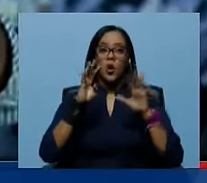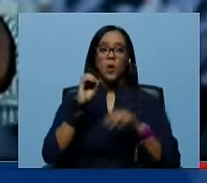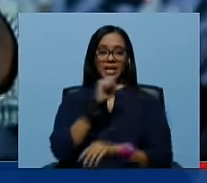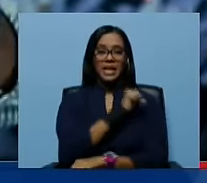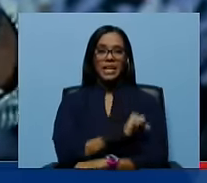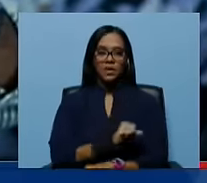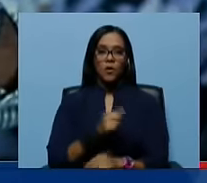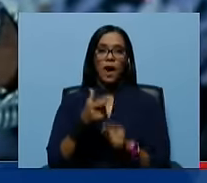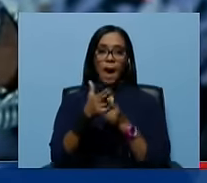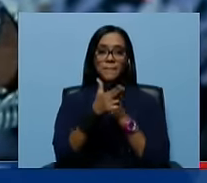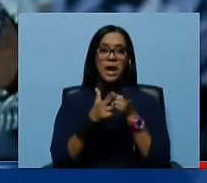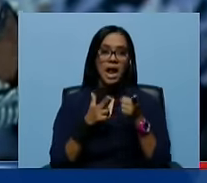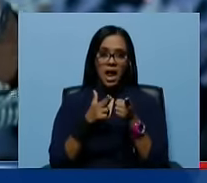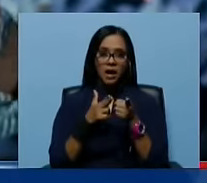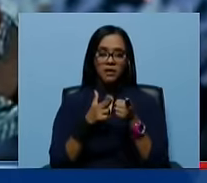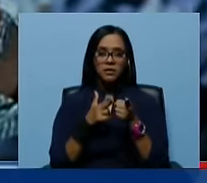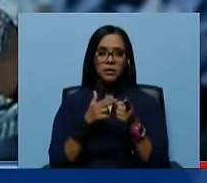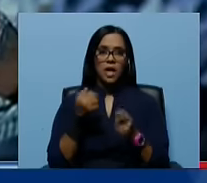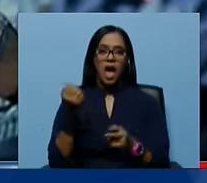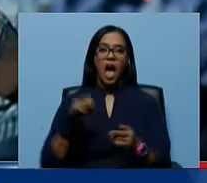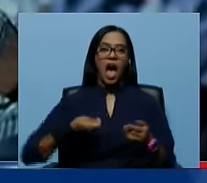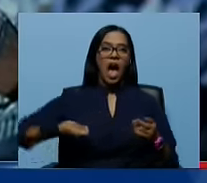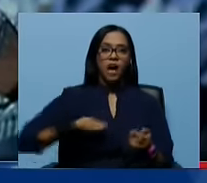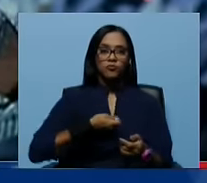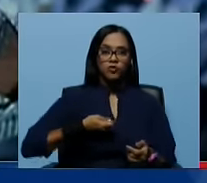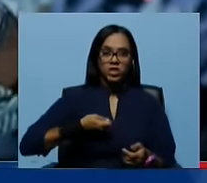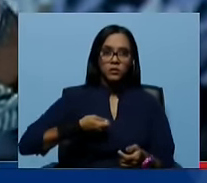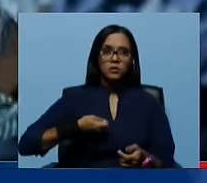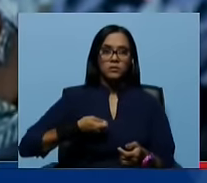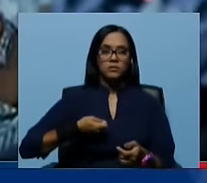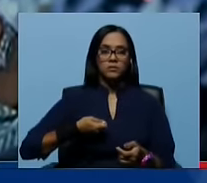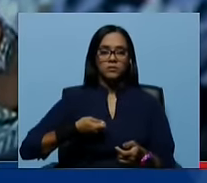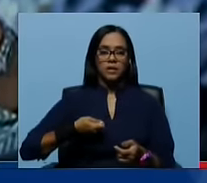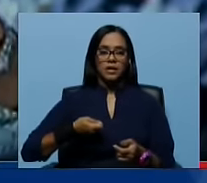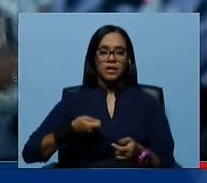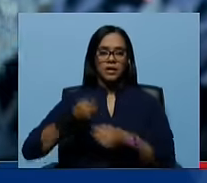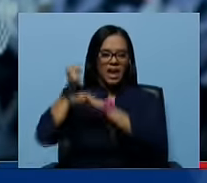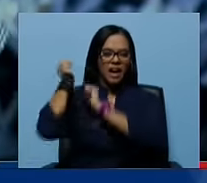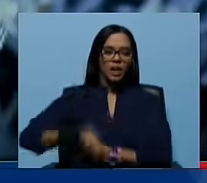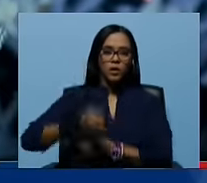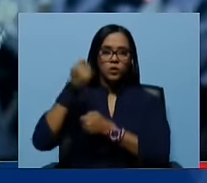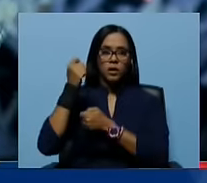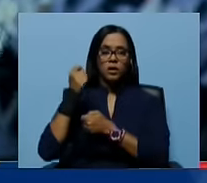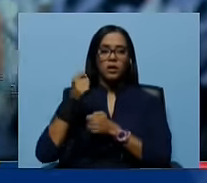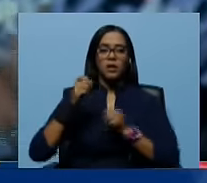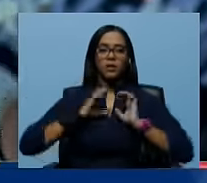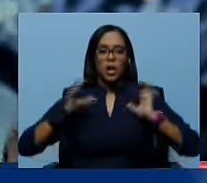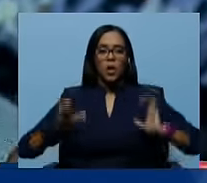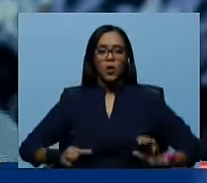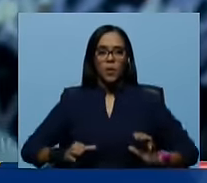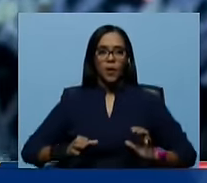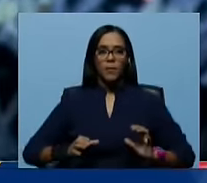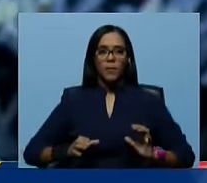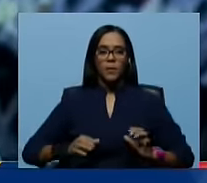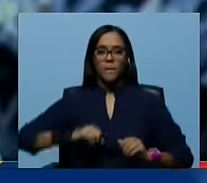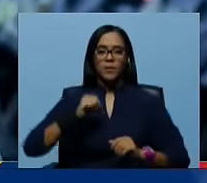a bala, a cuchillo y a garrote de los cuerpos policiales y militares.